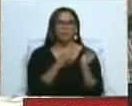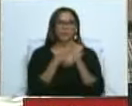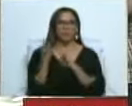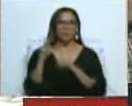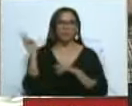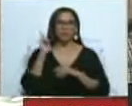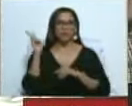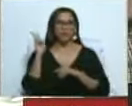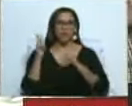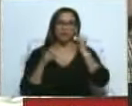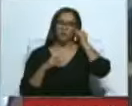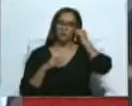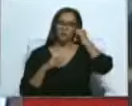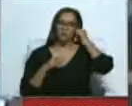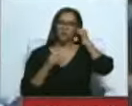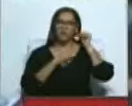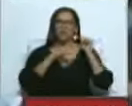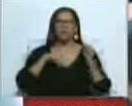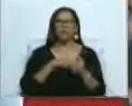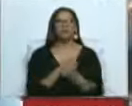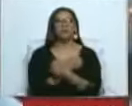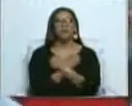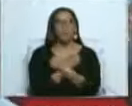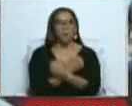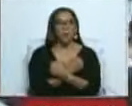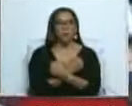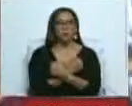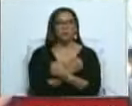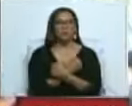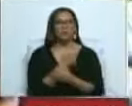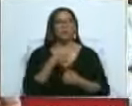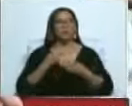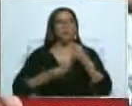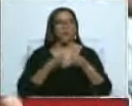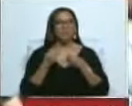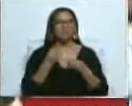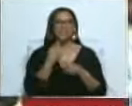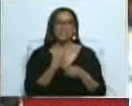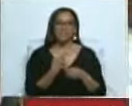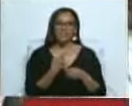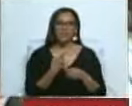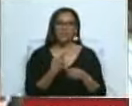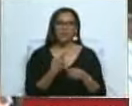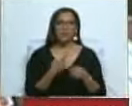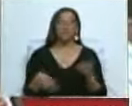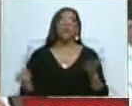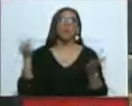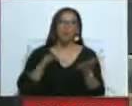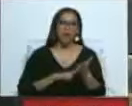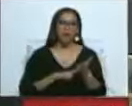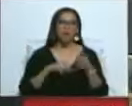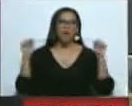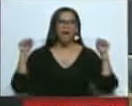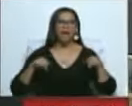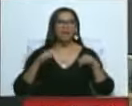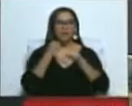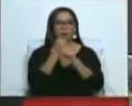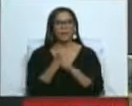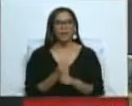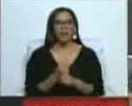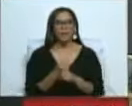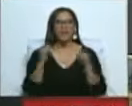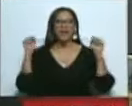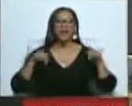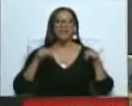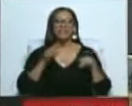venezolanos y nuestro amor nos hace decirle: vuelvan, aquí los esperamos, esta es